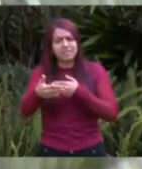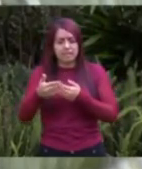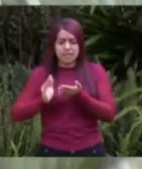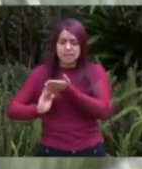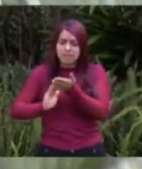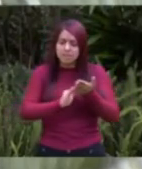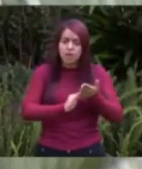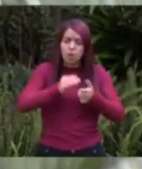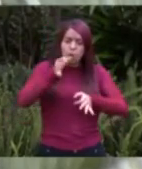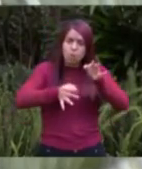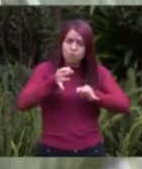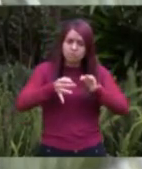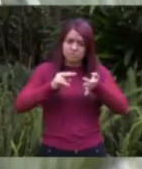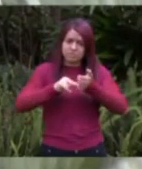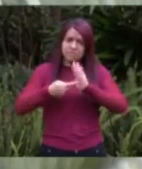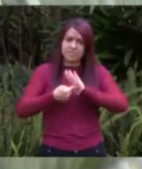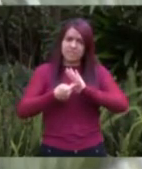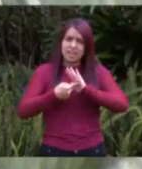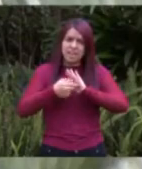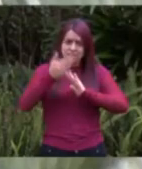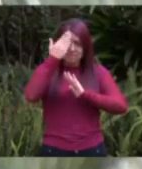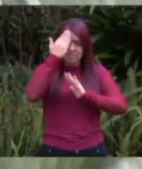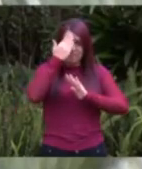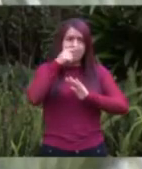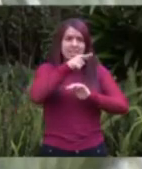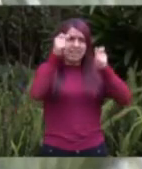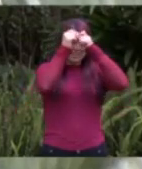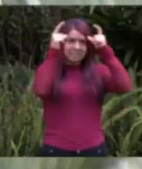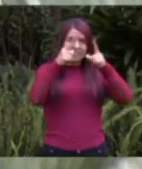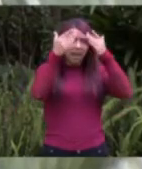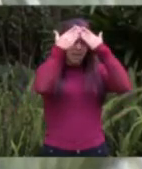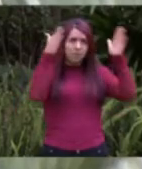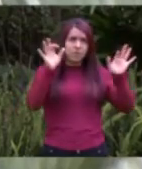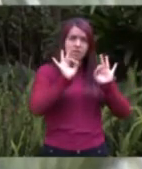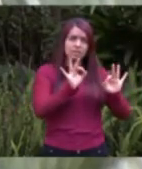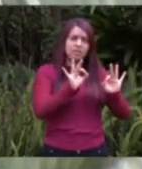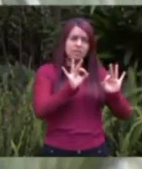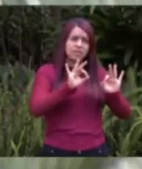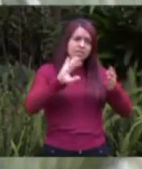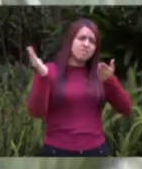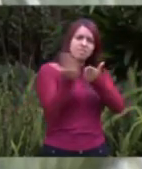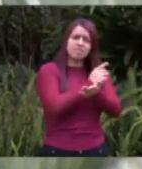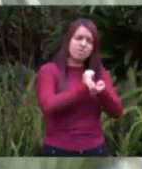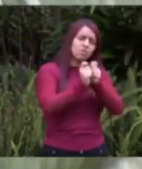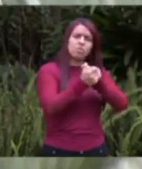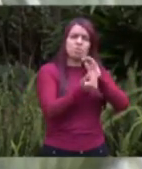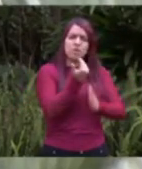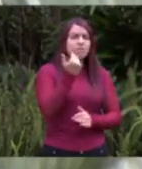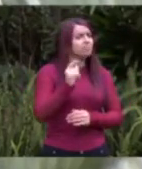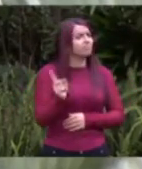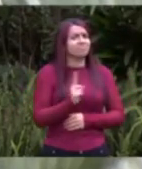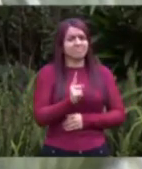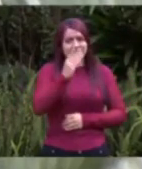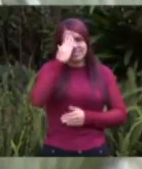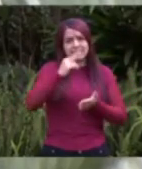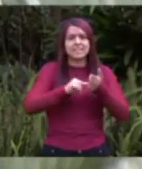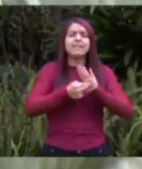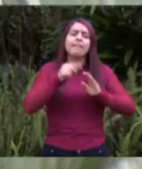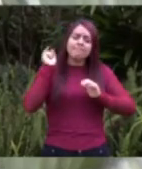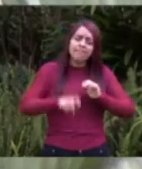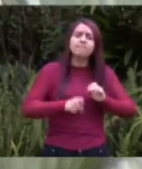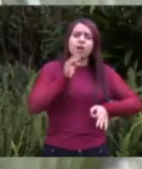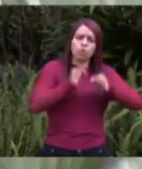no puede consistir en la demolición del Estado de Derecho. Hoy Colombia necesita más justicia y no menos